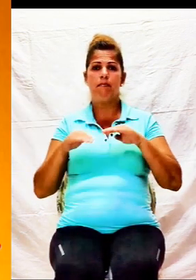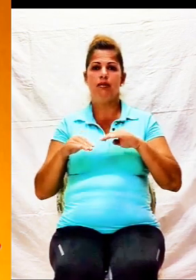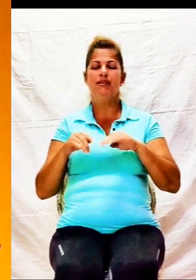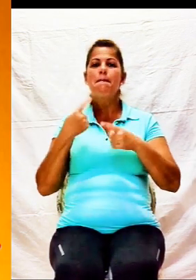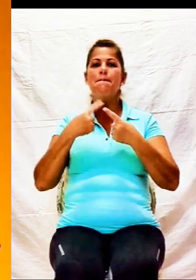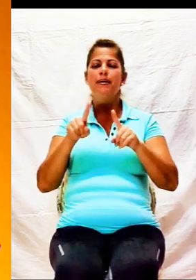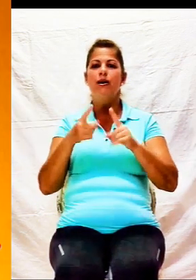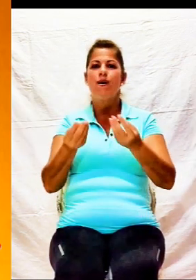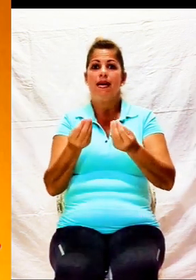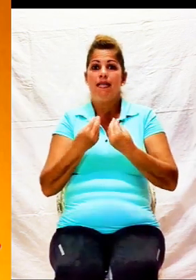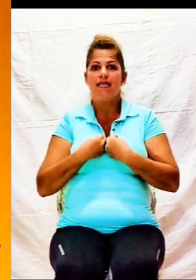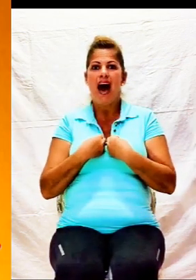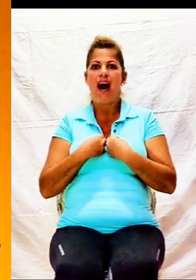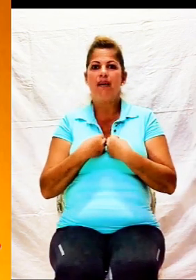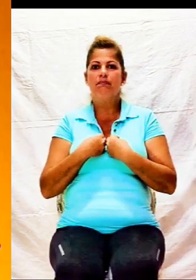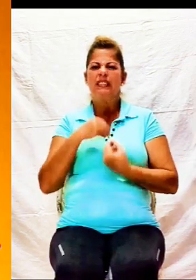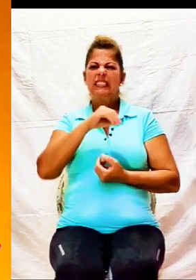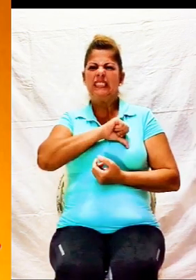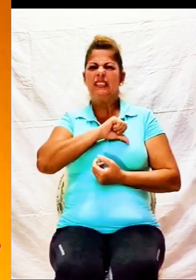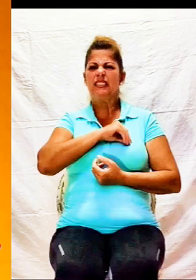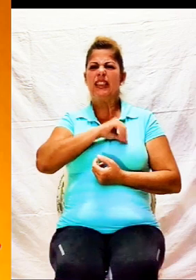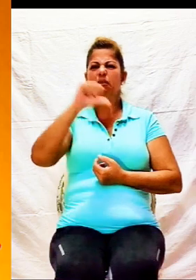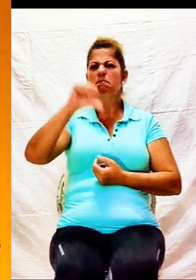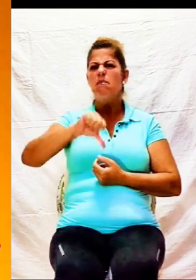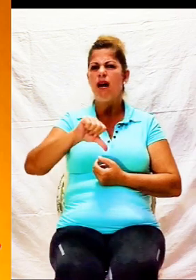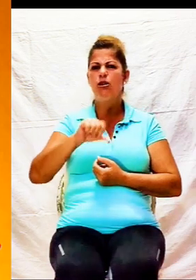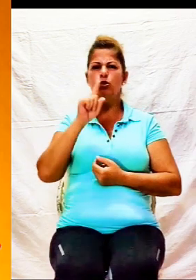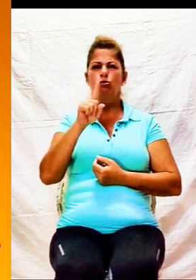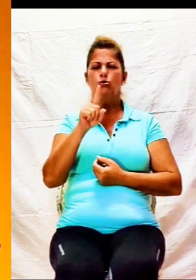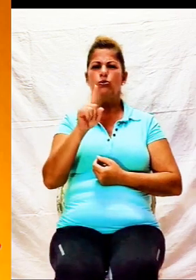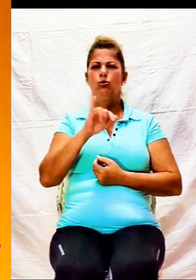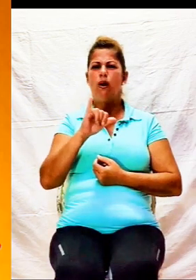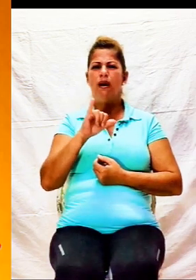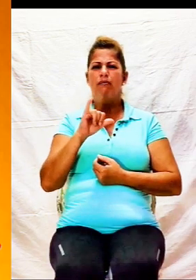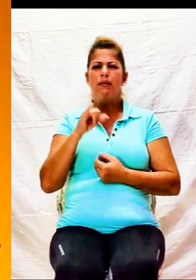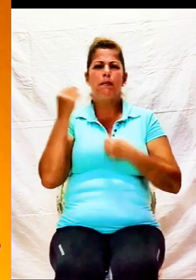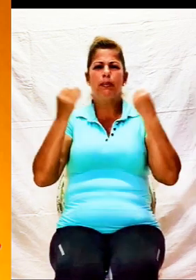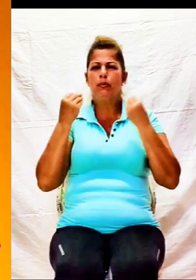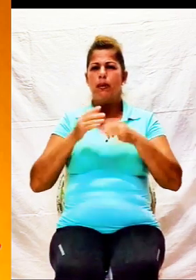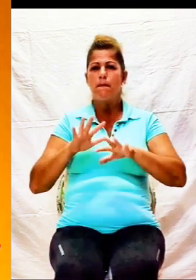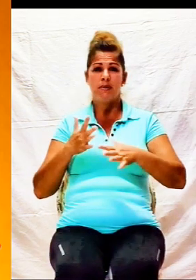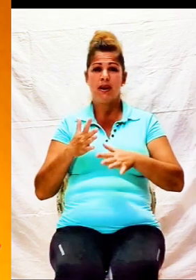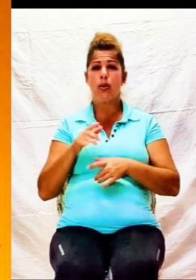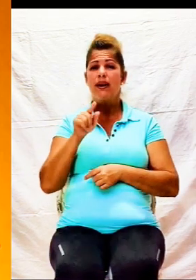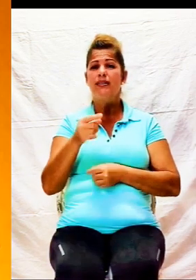que en tu imaginación, sin embargo, han cambiado tu estado de ánimo.